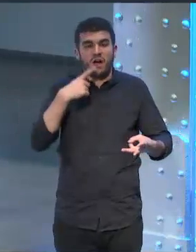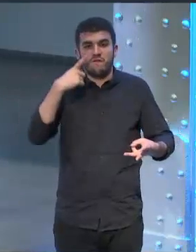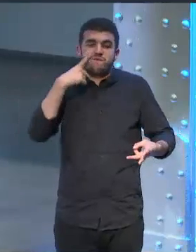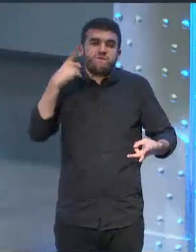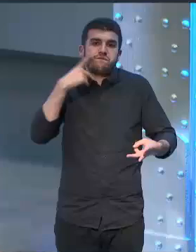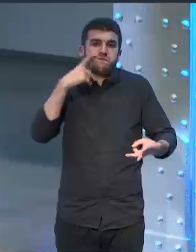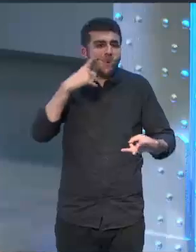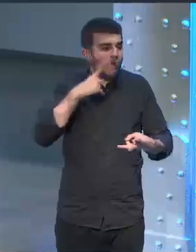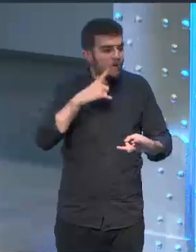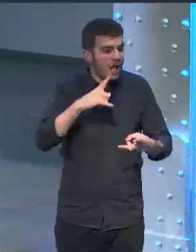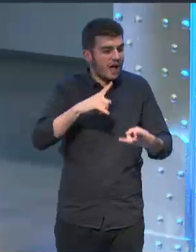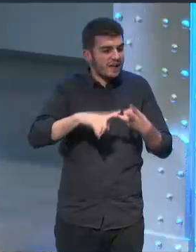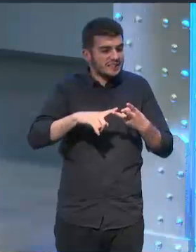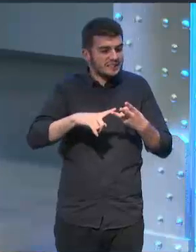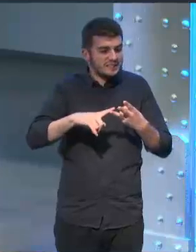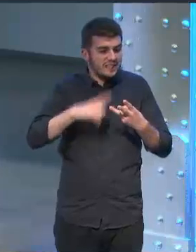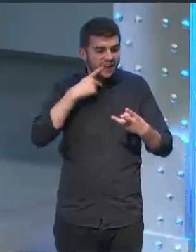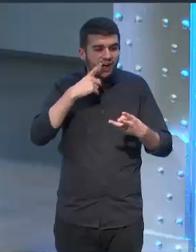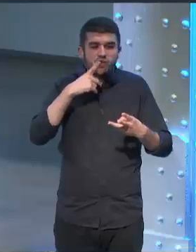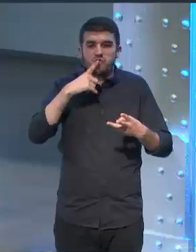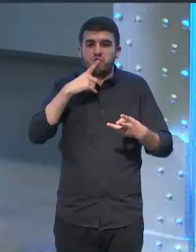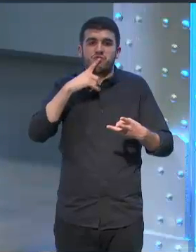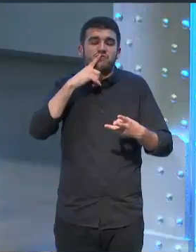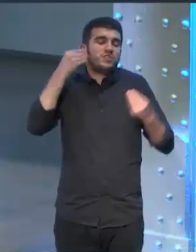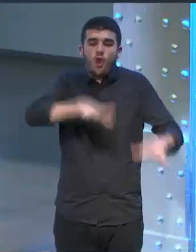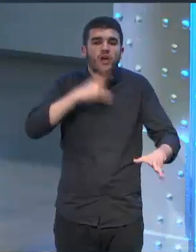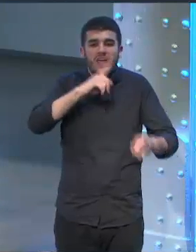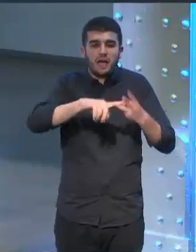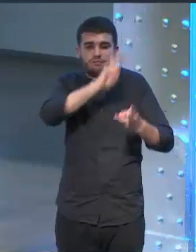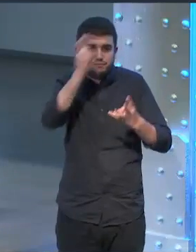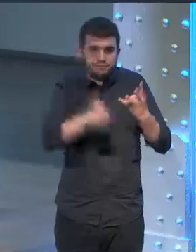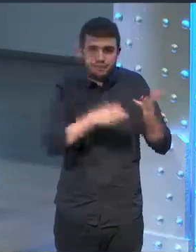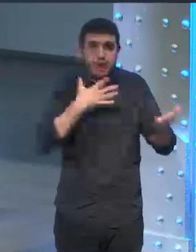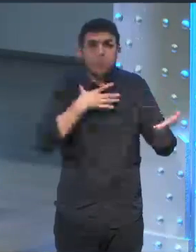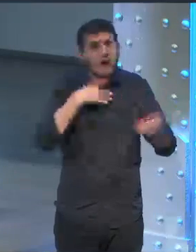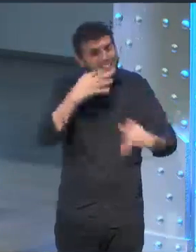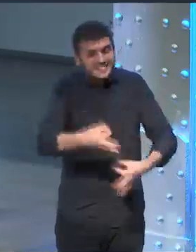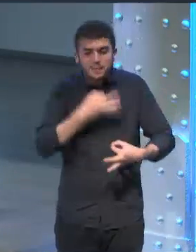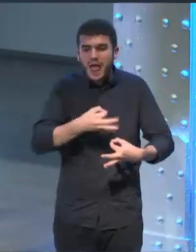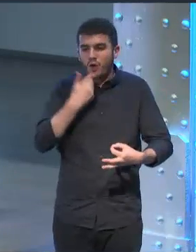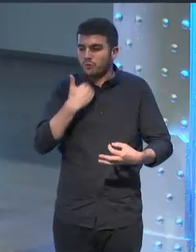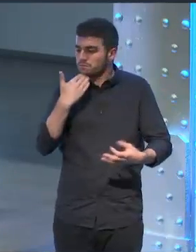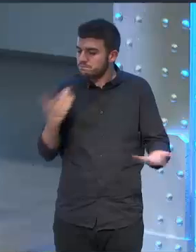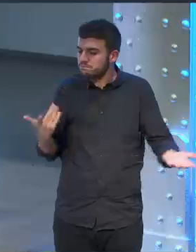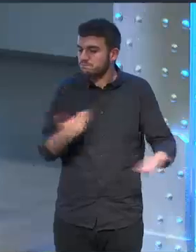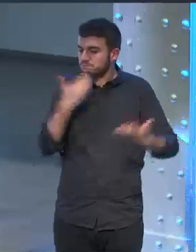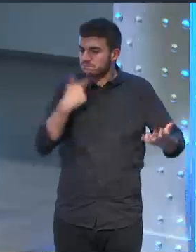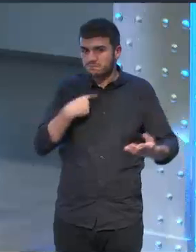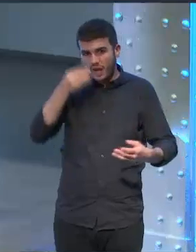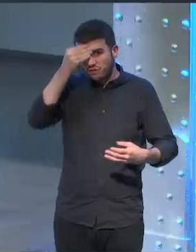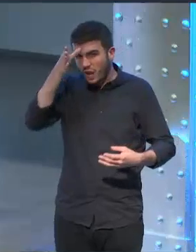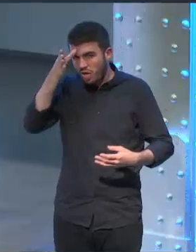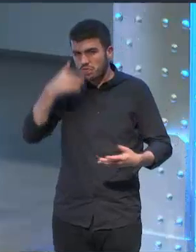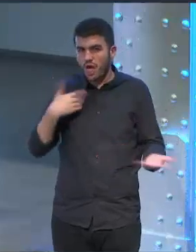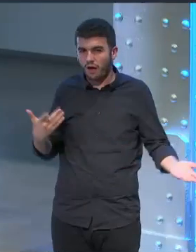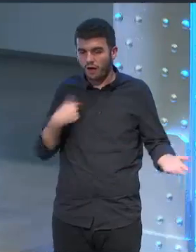filología, para hacer historia. O sea, lo importante es que te guste lo que realmente quieres hacer, ¿no? Pero siempre hay como una asociación de inteligencia, que lo he